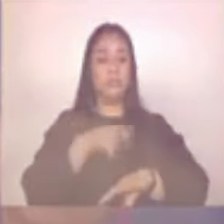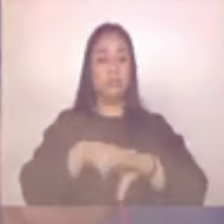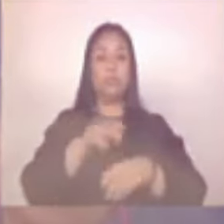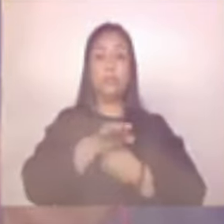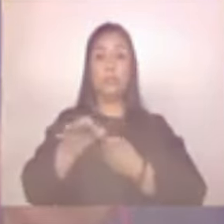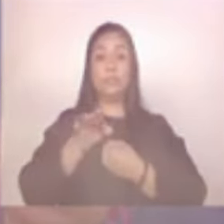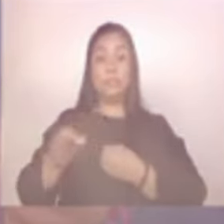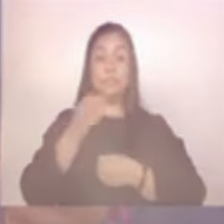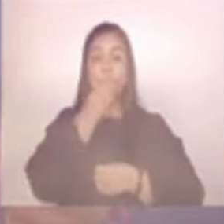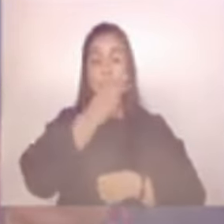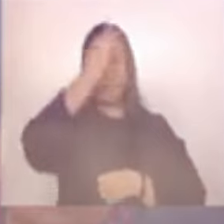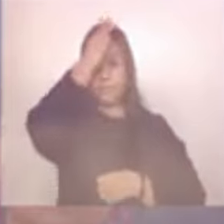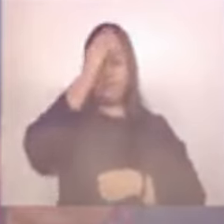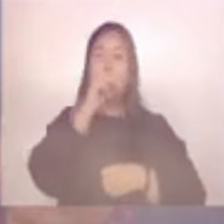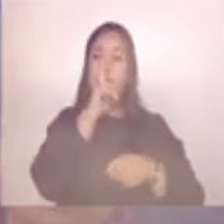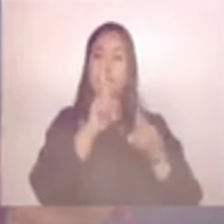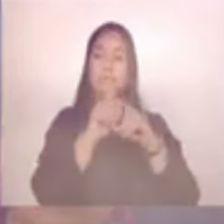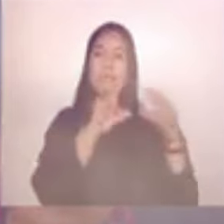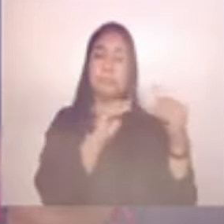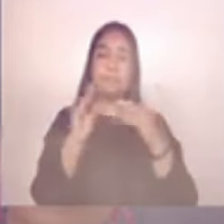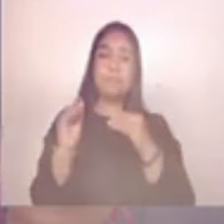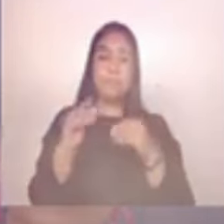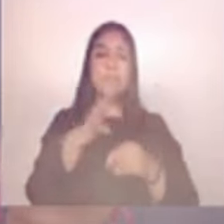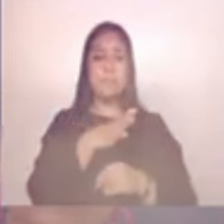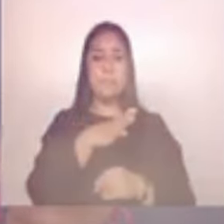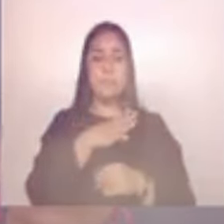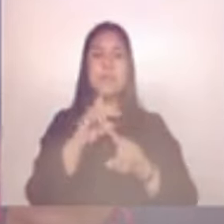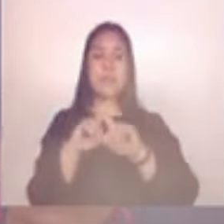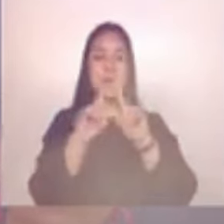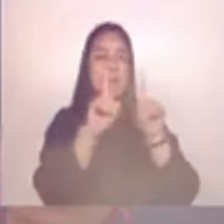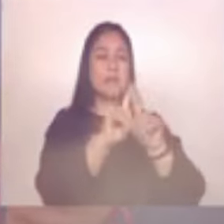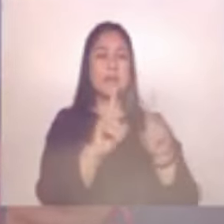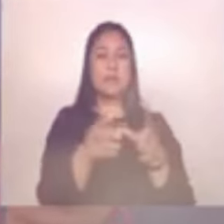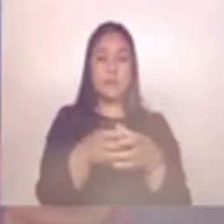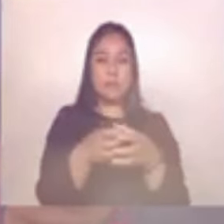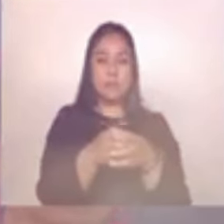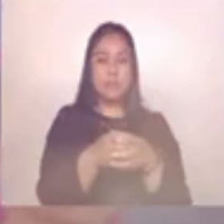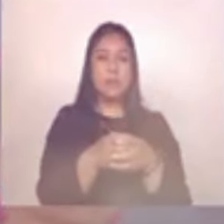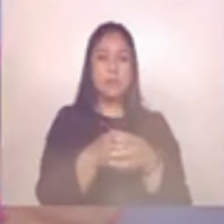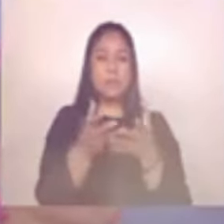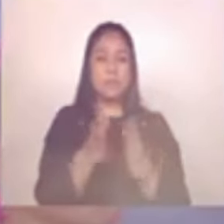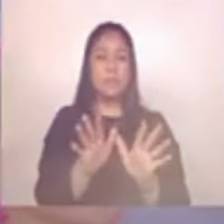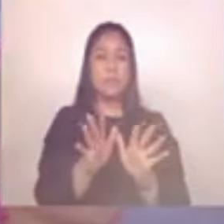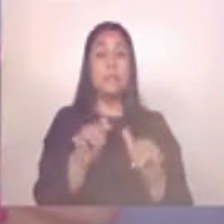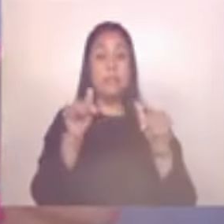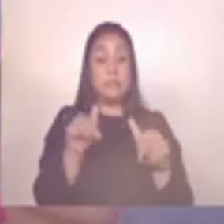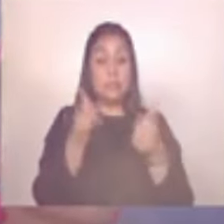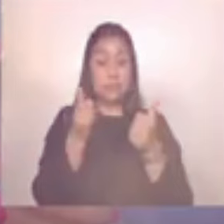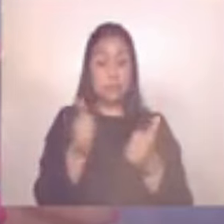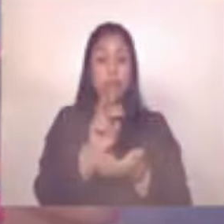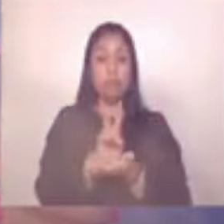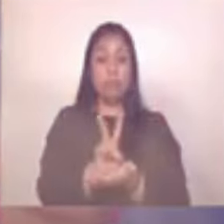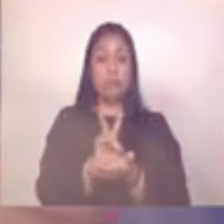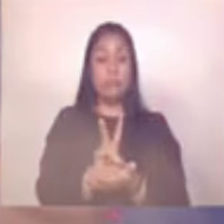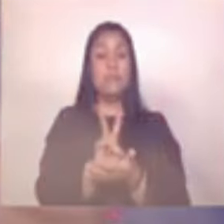los diálogos que tenemos con cada uno de los distintos grupos. Esta buena voluntad ahora